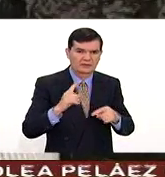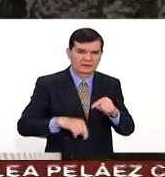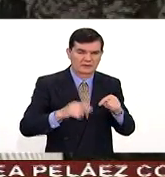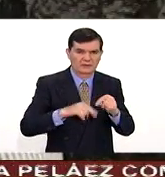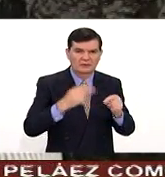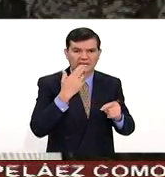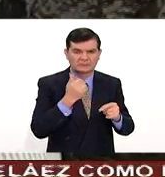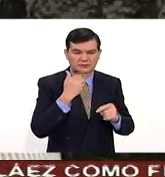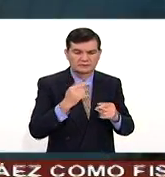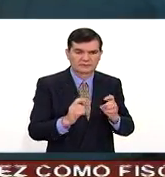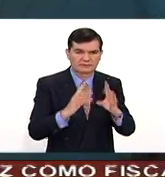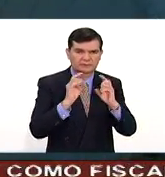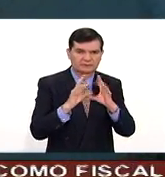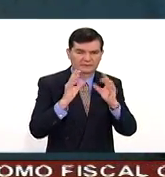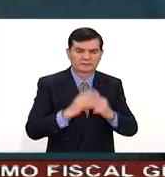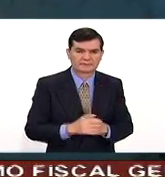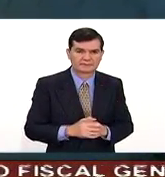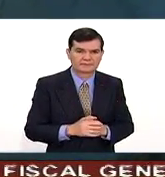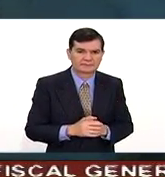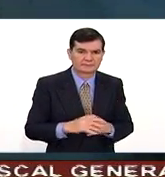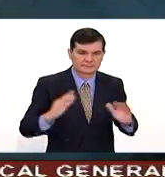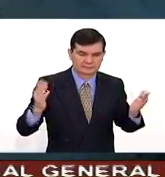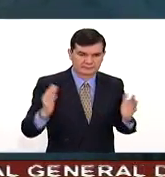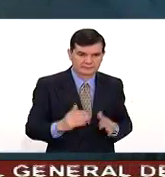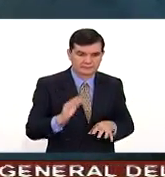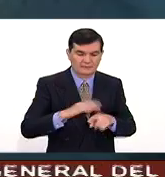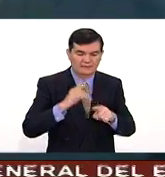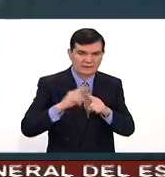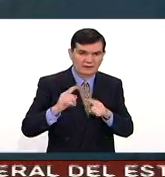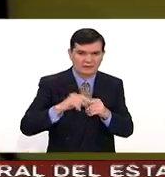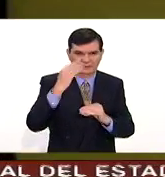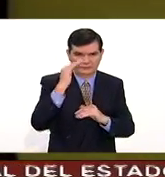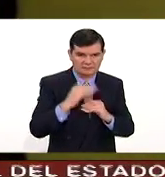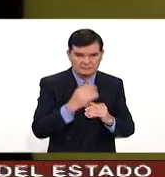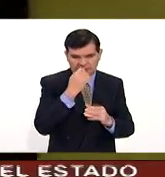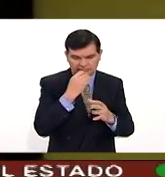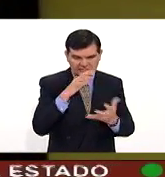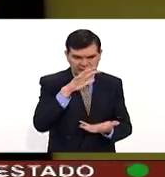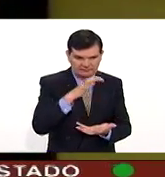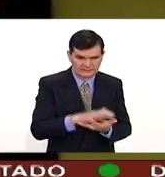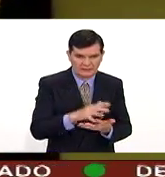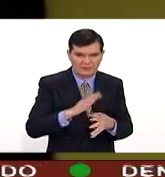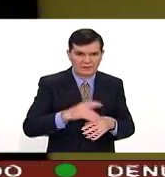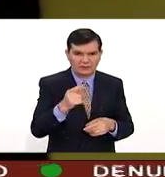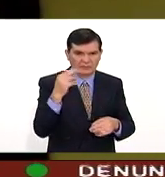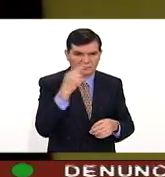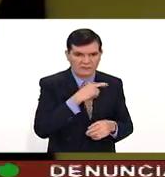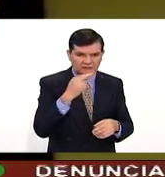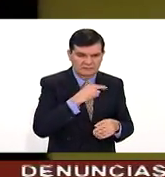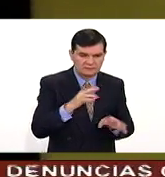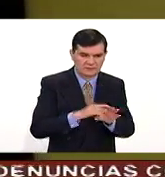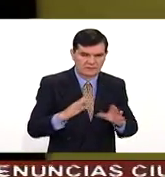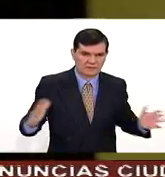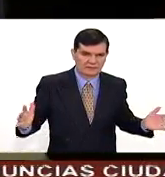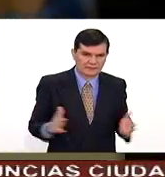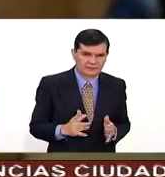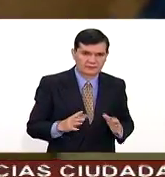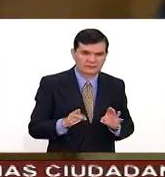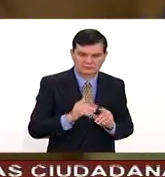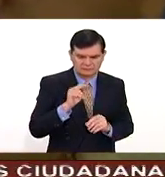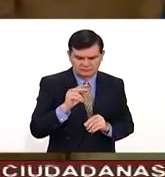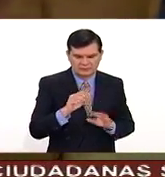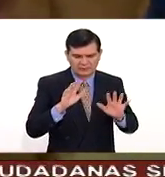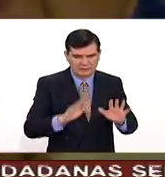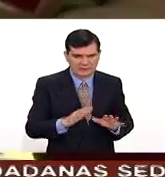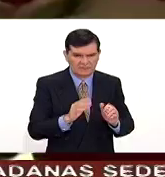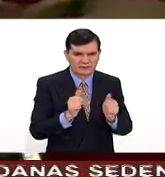azúcar repentinas. Reduce la cantidad de consumo de alimentos. No tengas prisa para bajar de peso. Es